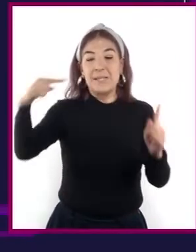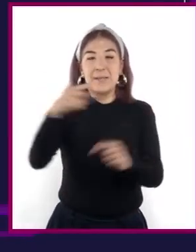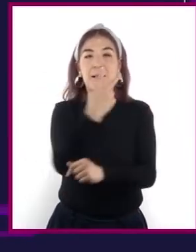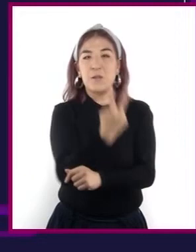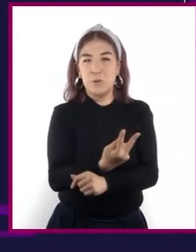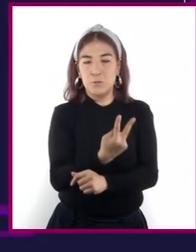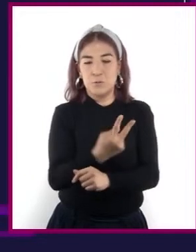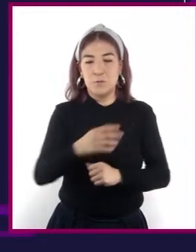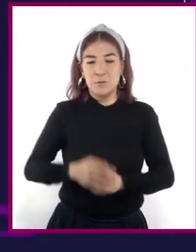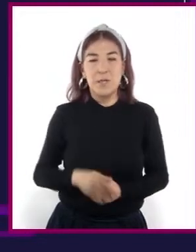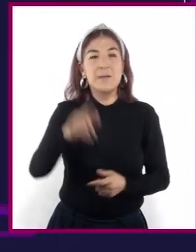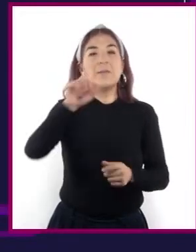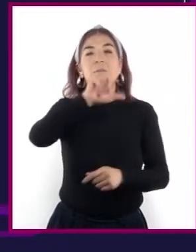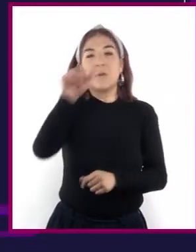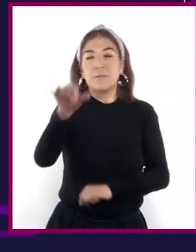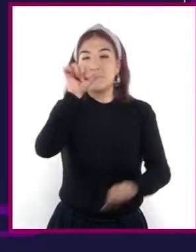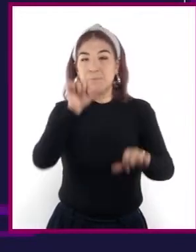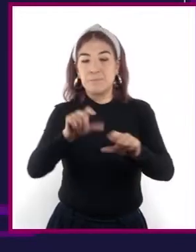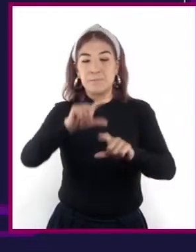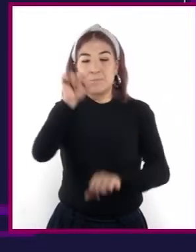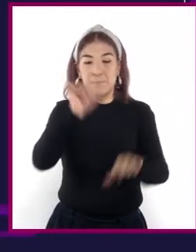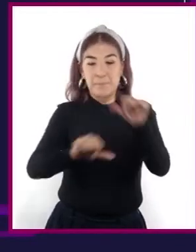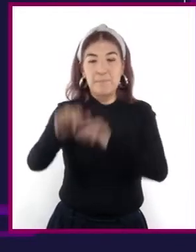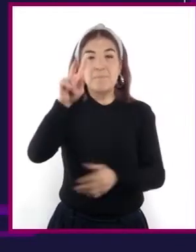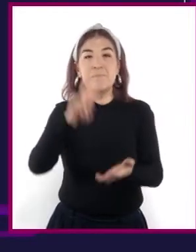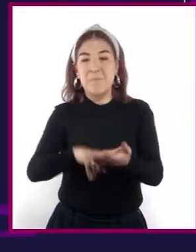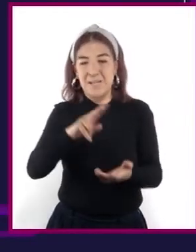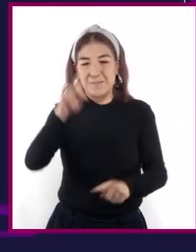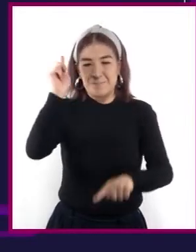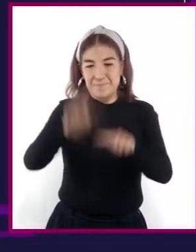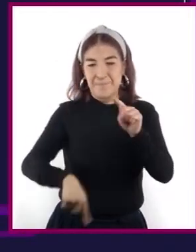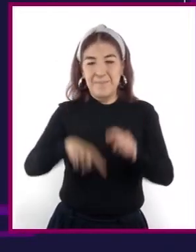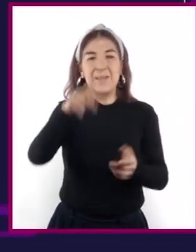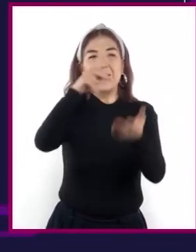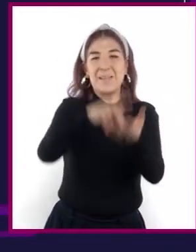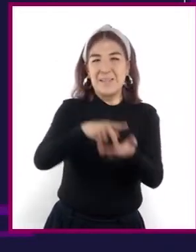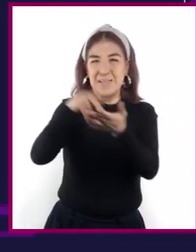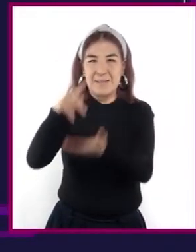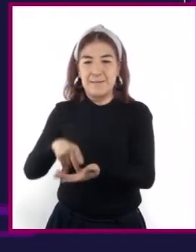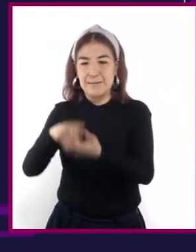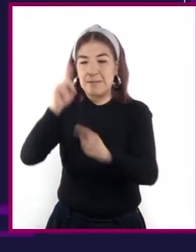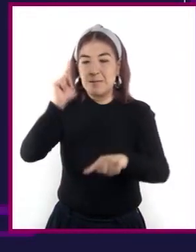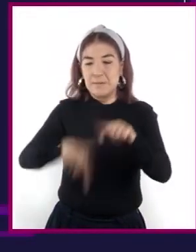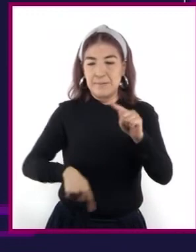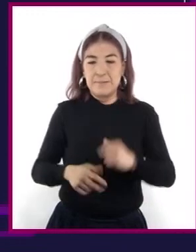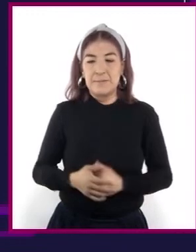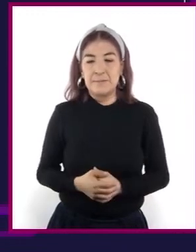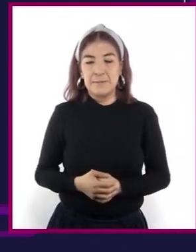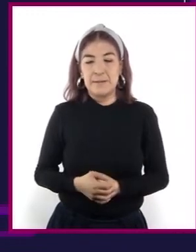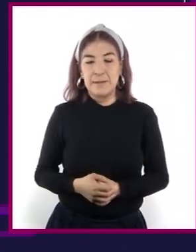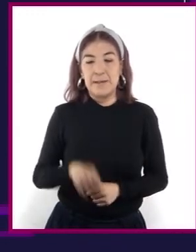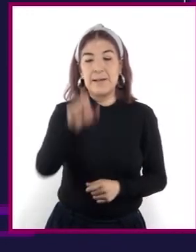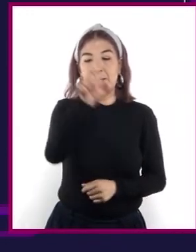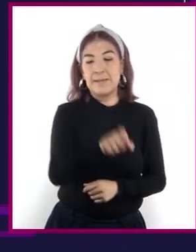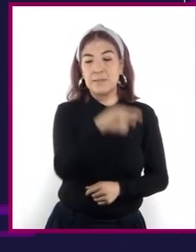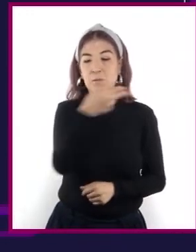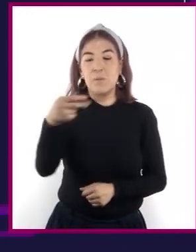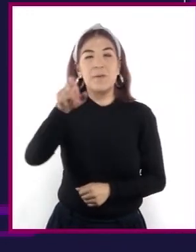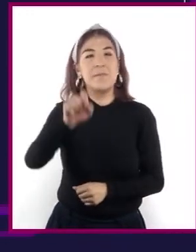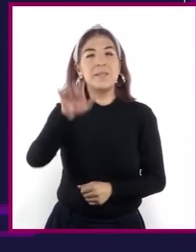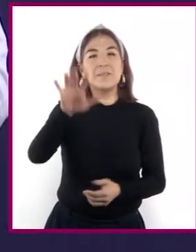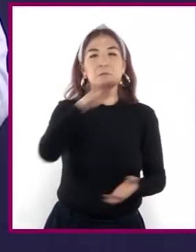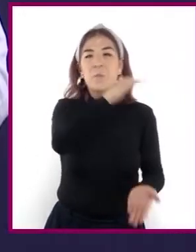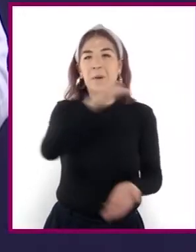kilogramos. Simplificando la unidad kilogramos del numerador y denominador, obtenemos X igual a